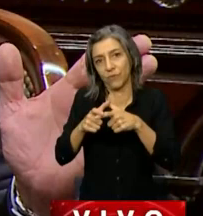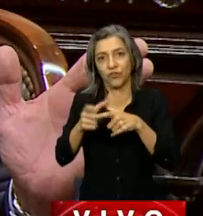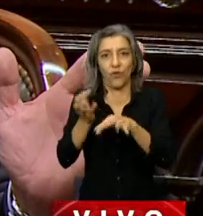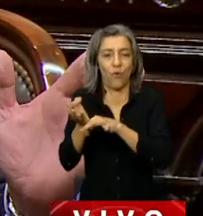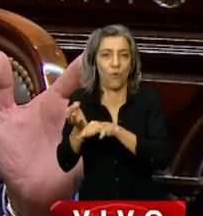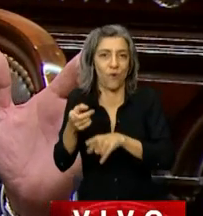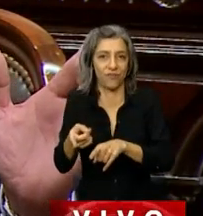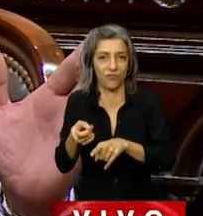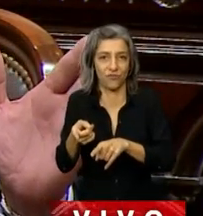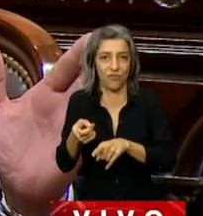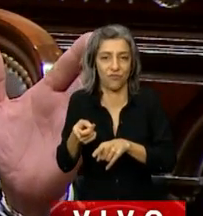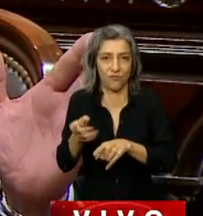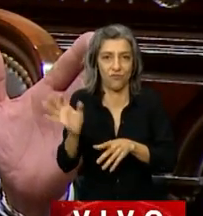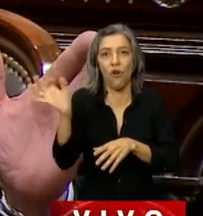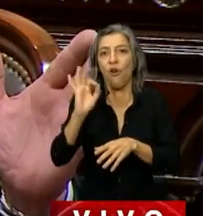de Defensa.